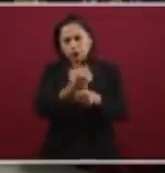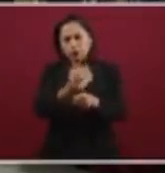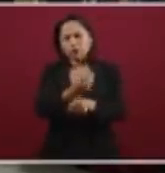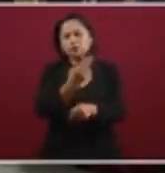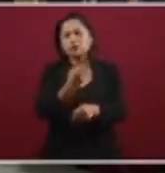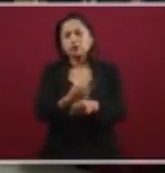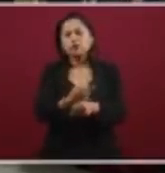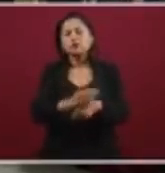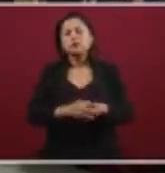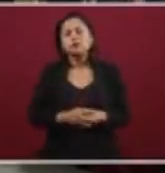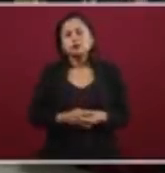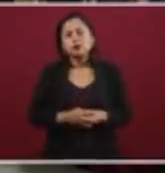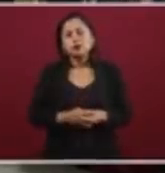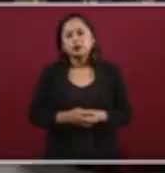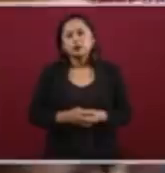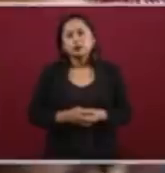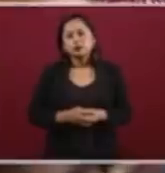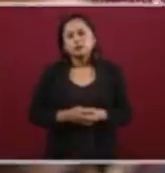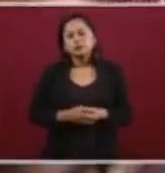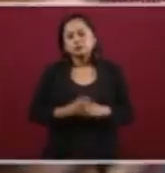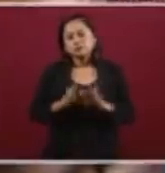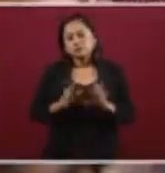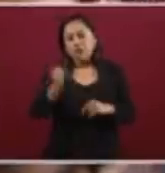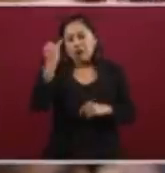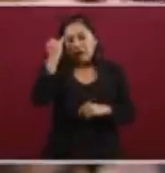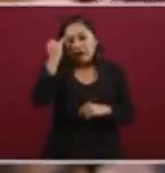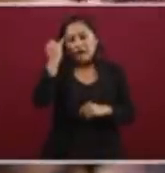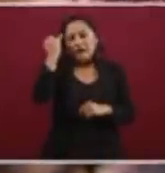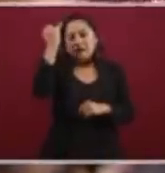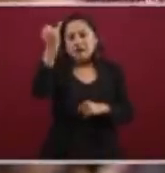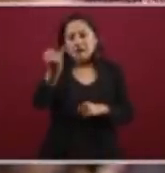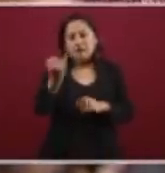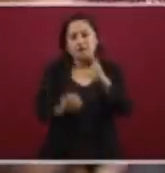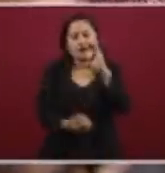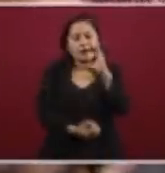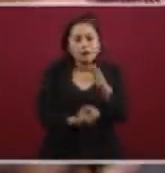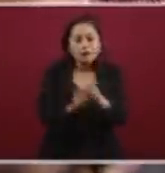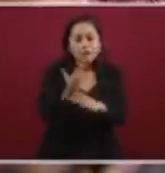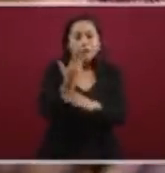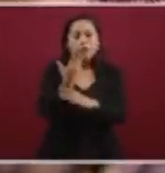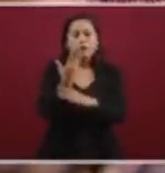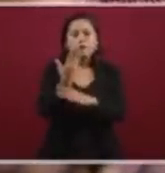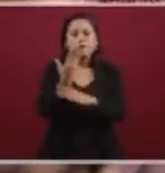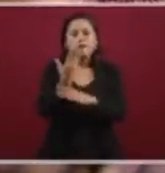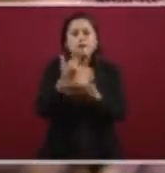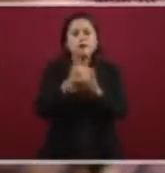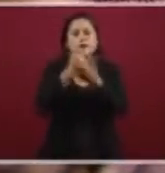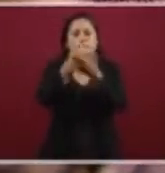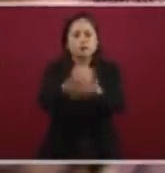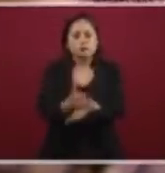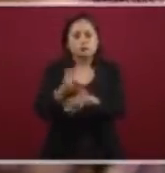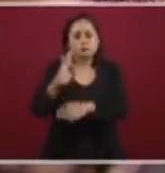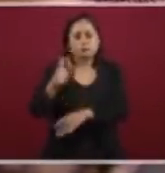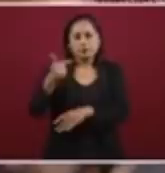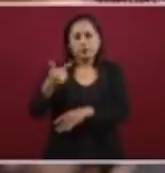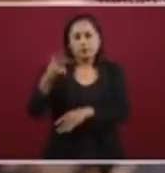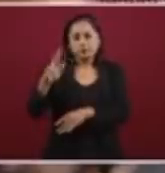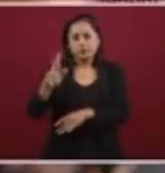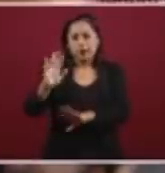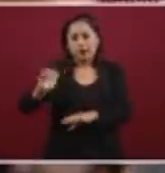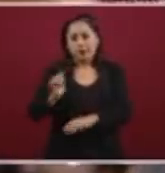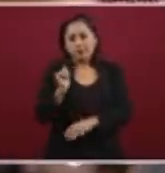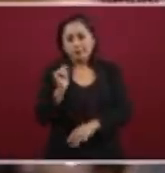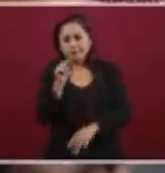hipótesis con esta nueva línea de investigación que está llevando a la fiscalidad aprovechando que está aquí el fiscal